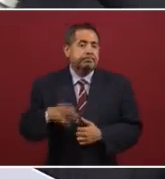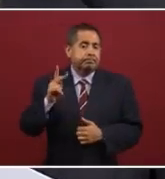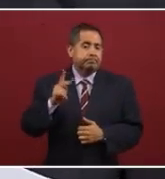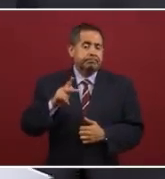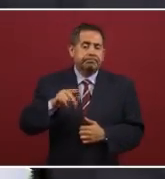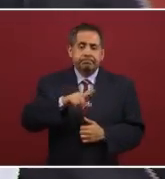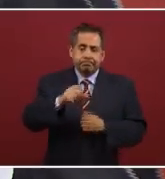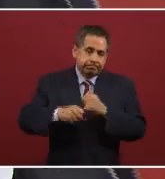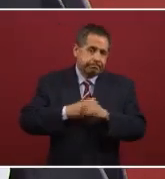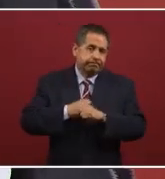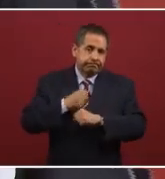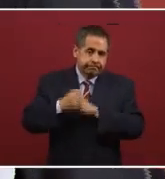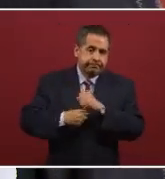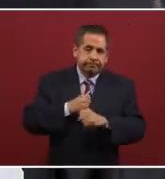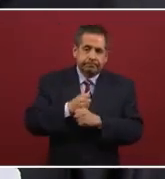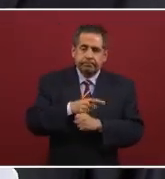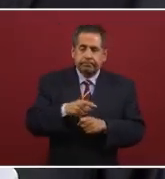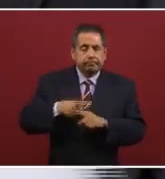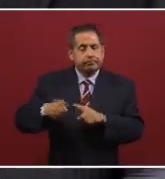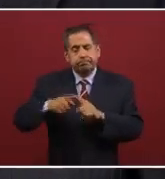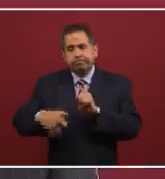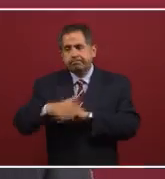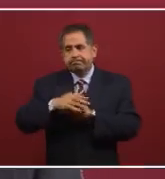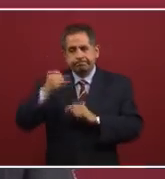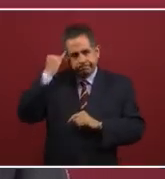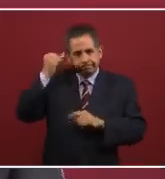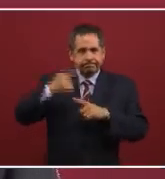años, son otras las circunstancias.